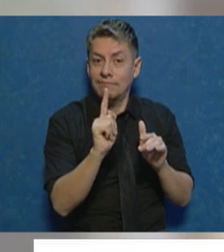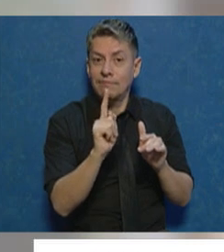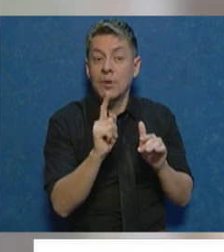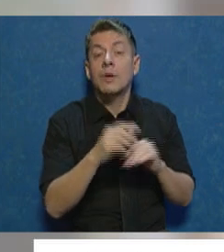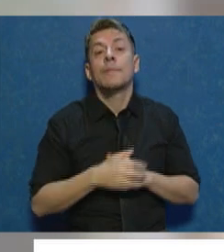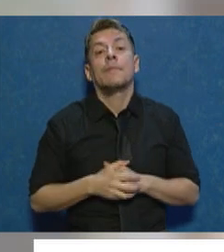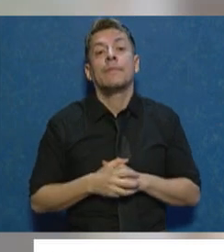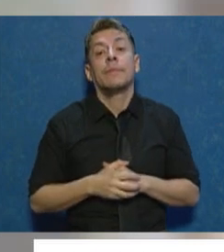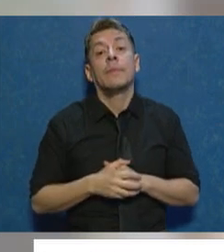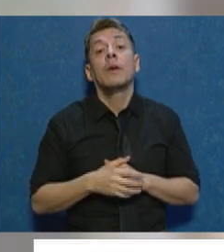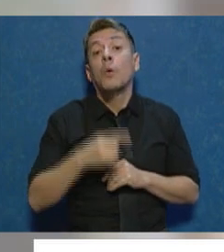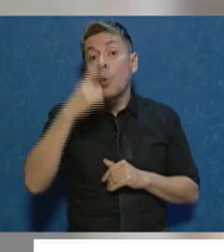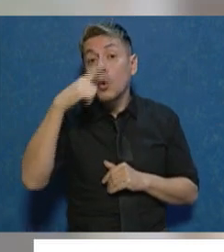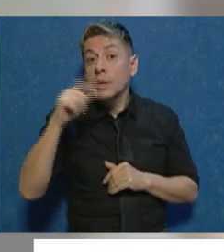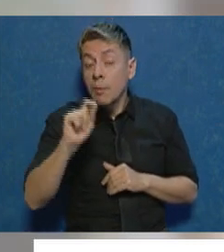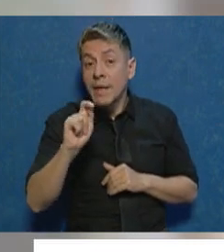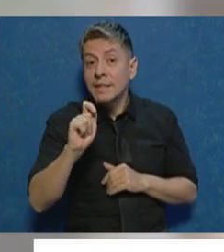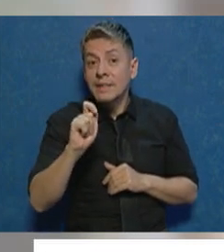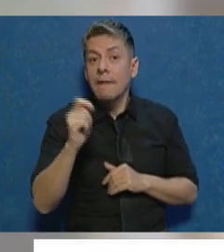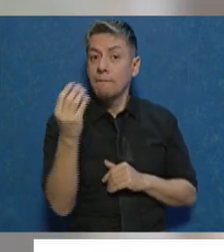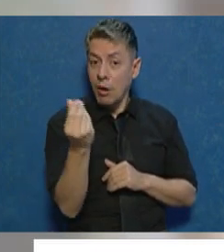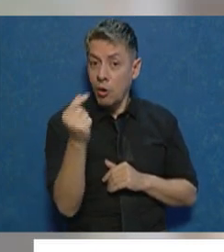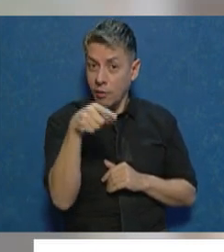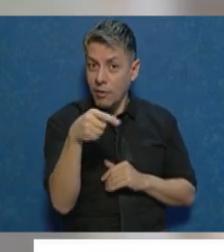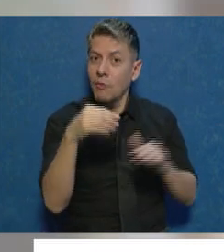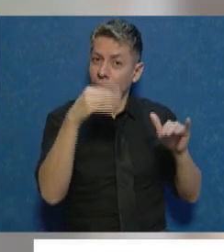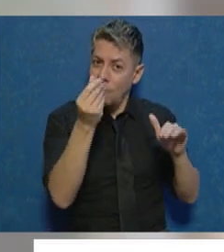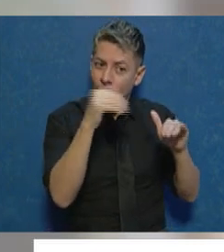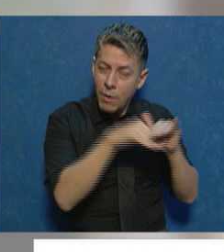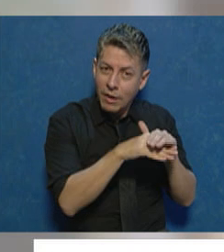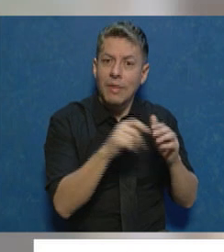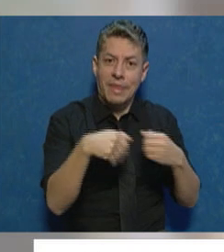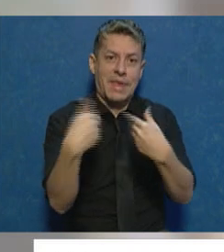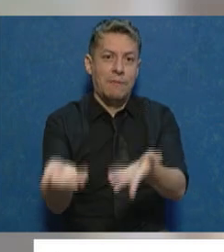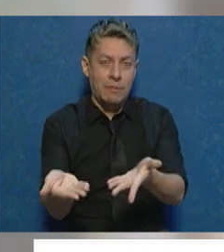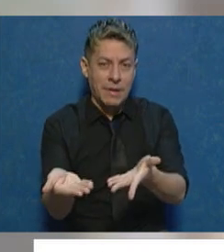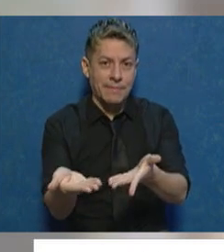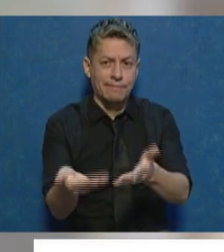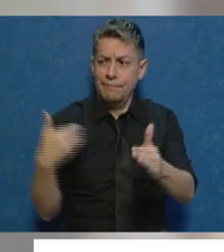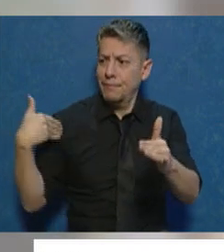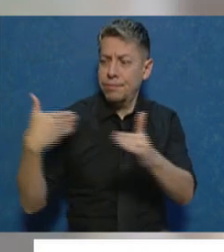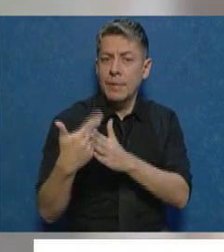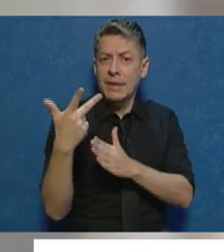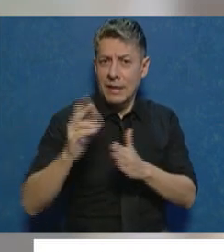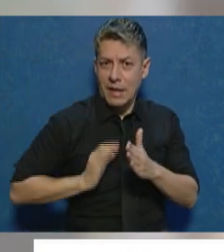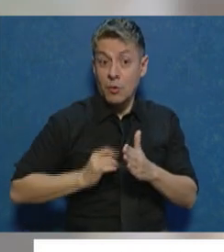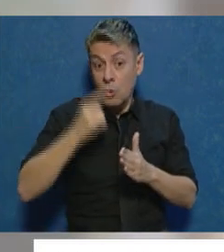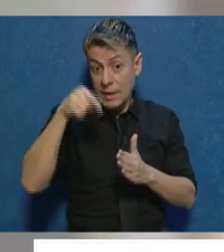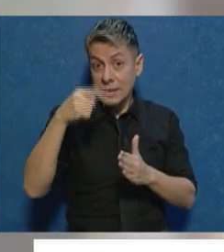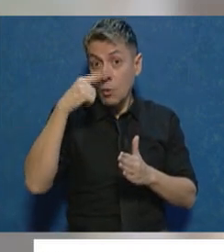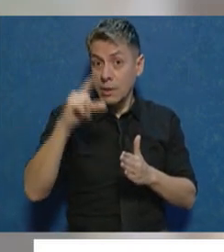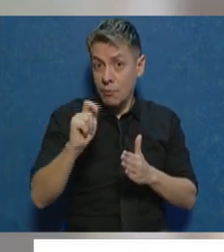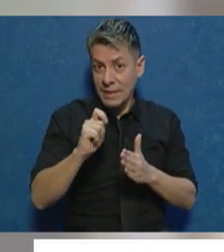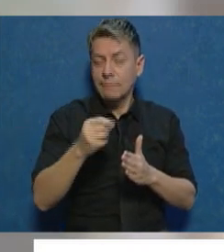de acuerdo al último mes del alquiler que pagó al cabo de los 3 años del contrato. Hablamos con la